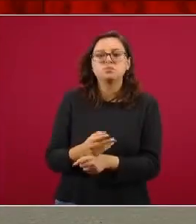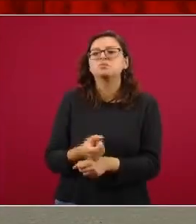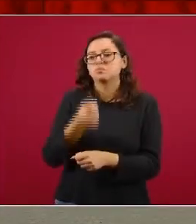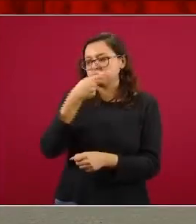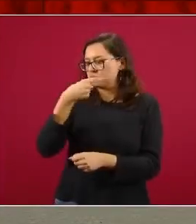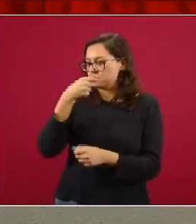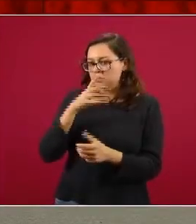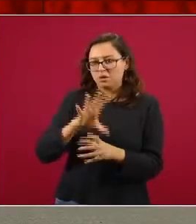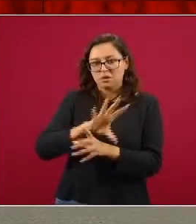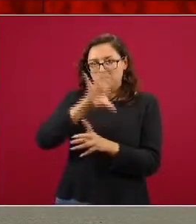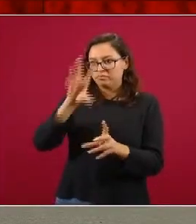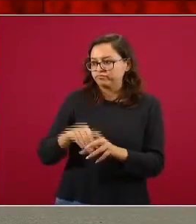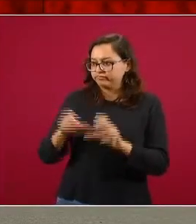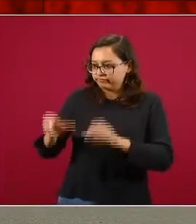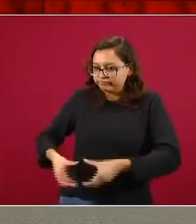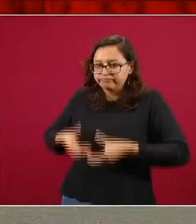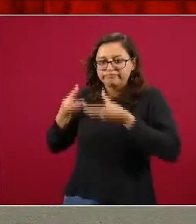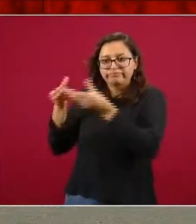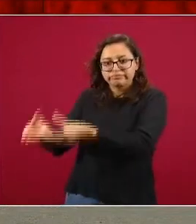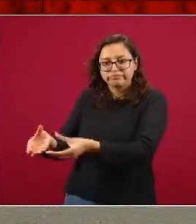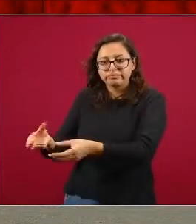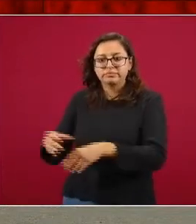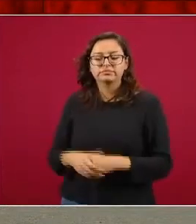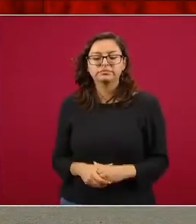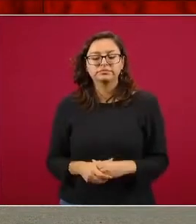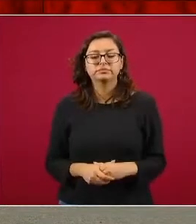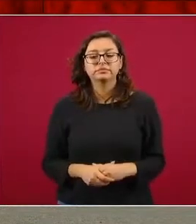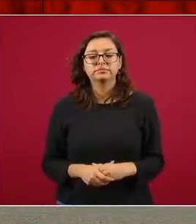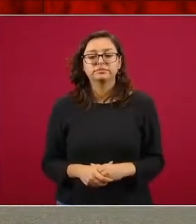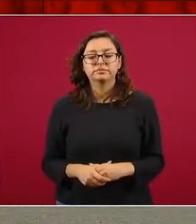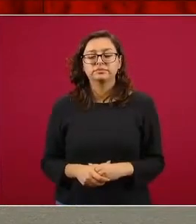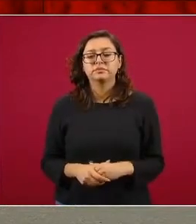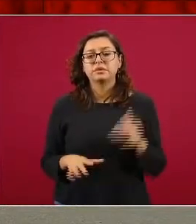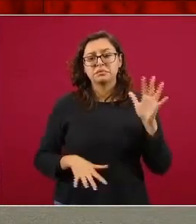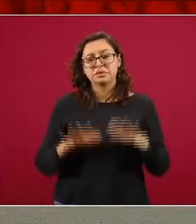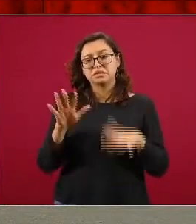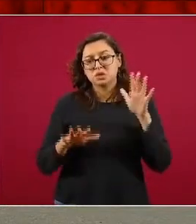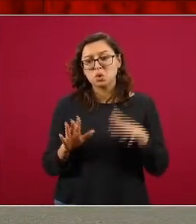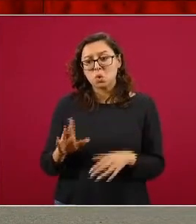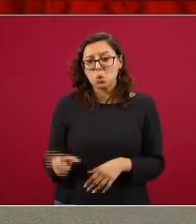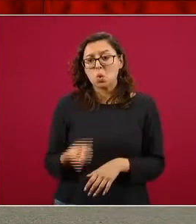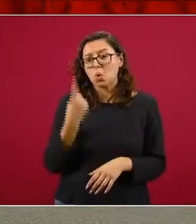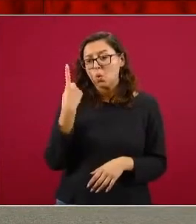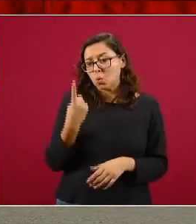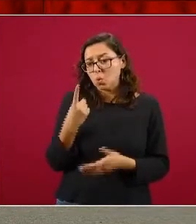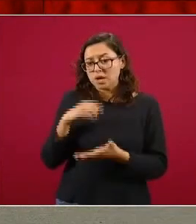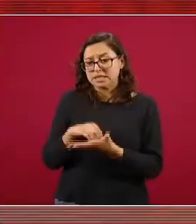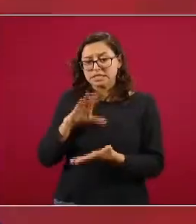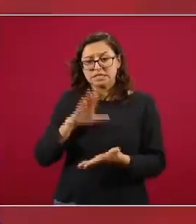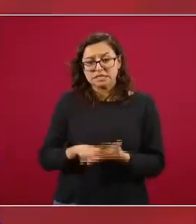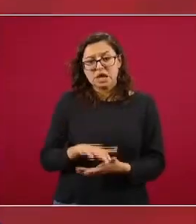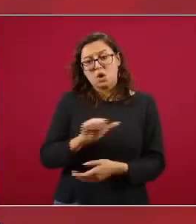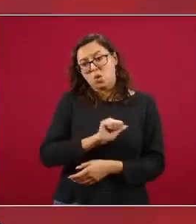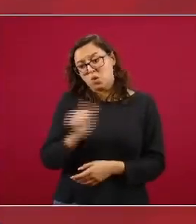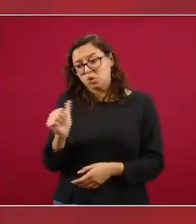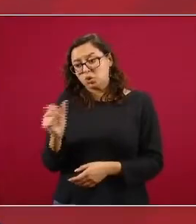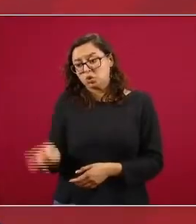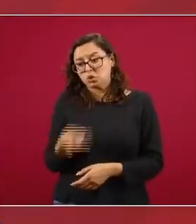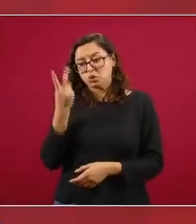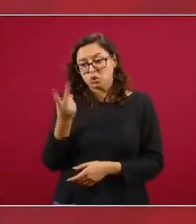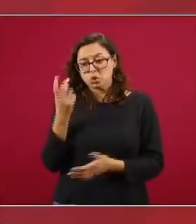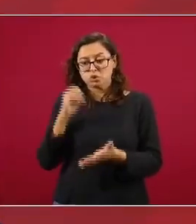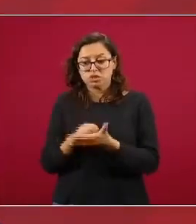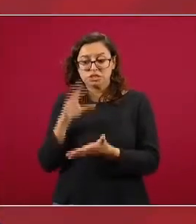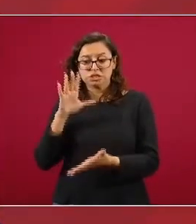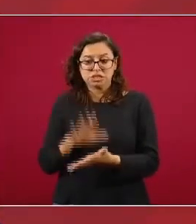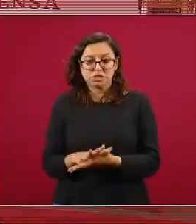las consultas que no iban a realizarse. En algunos casos fue una consulta, en otros casos fue 2 consultas y en algunos casos no tan